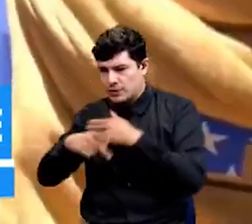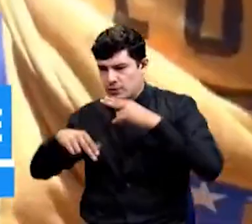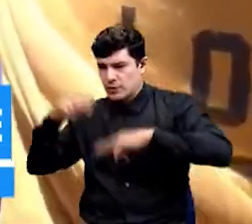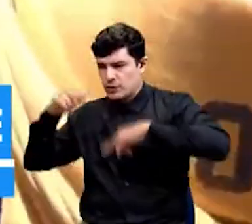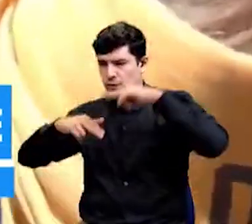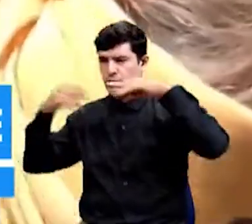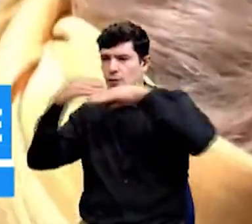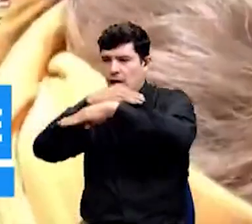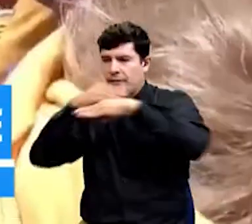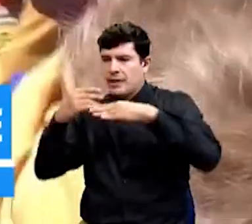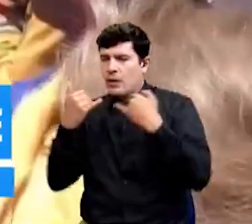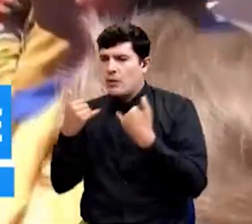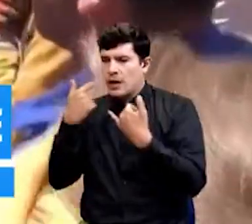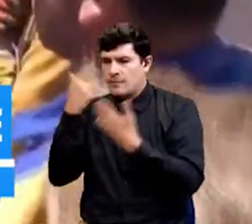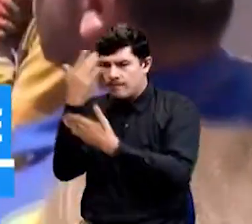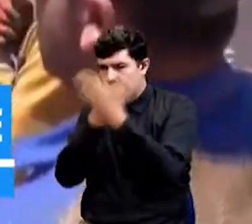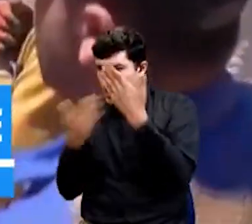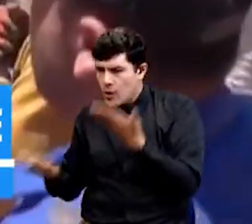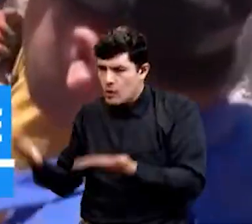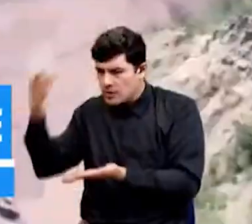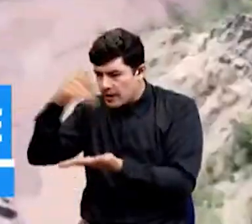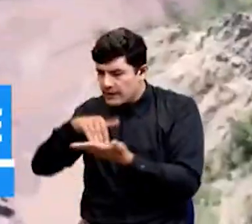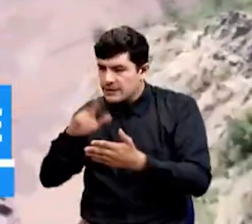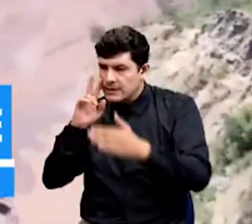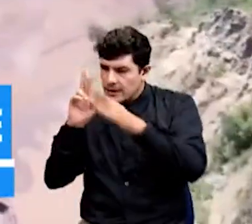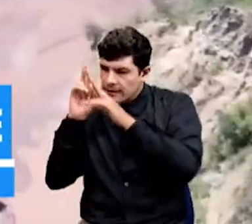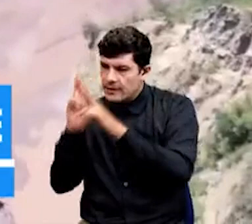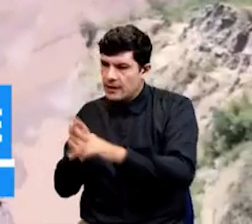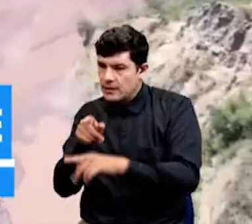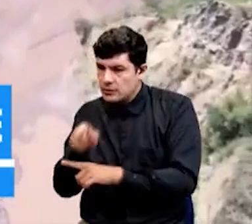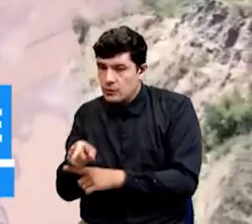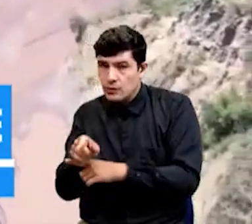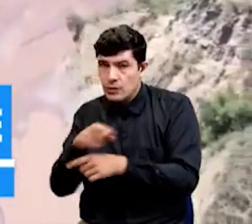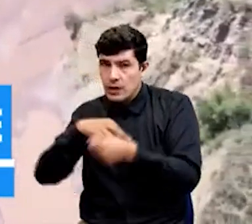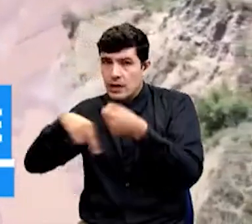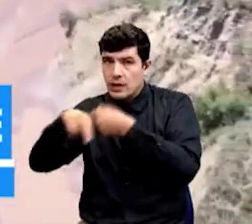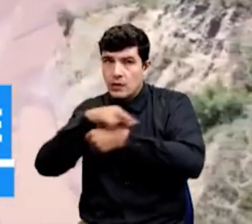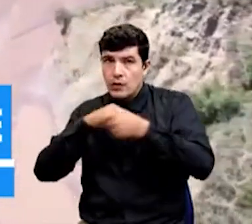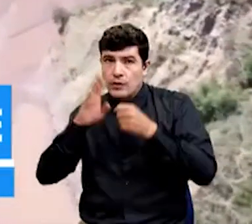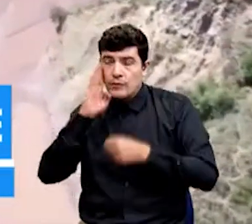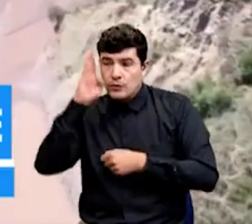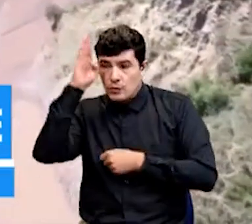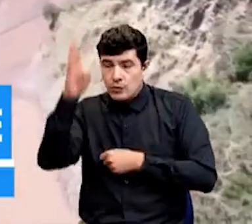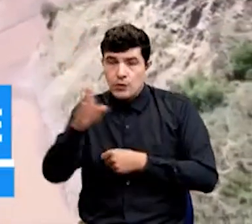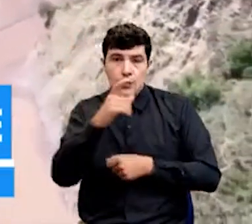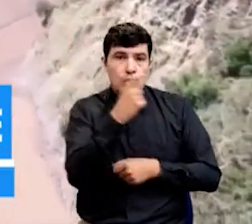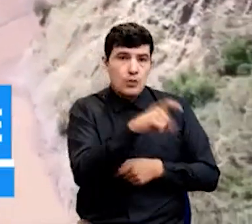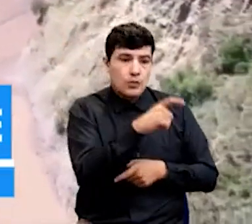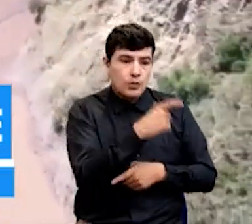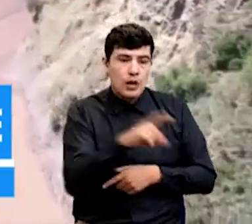el departamento y la necesidad de que la región priorice el anhelo de la carretera Cúcuta-Ocaña en doble calzada.